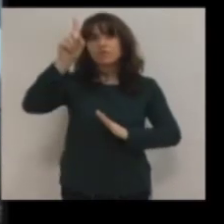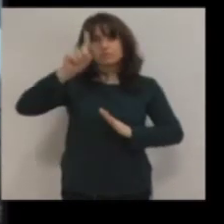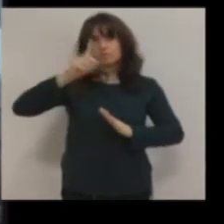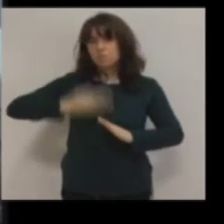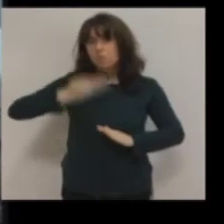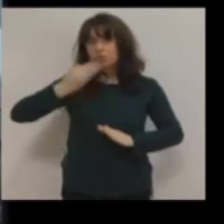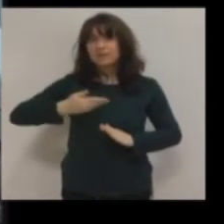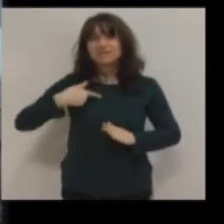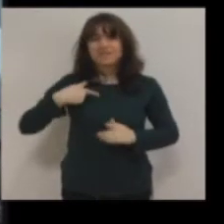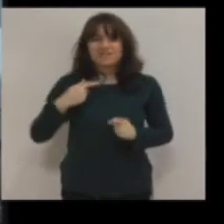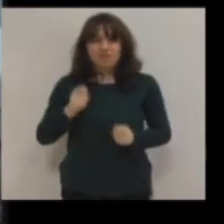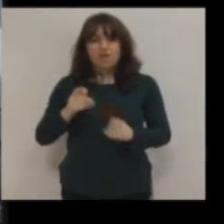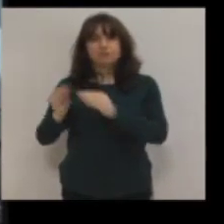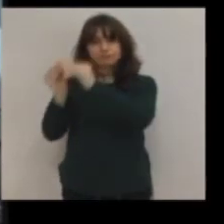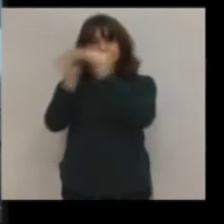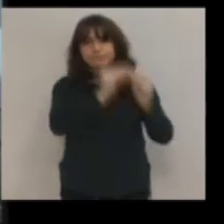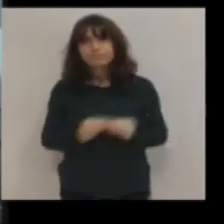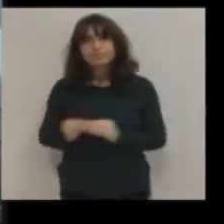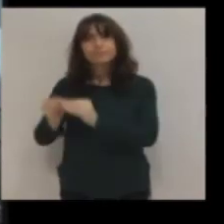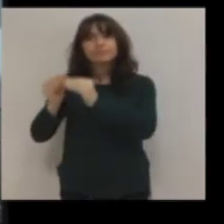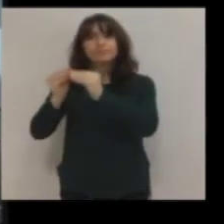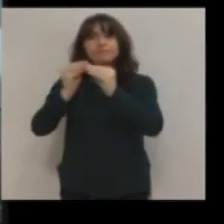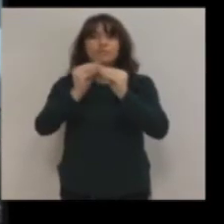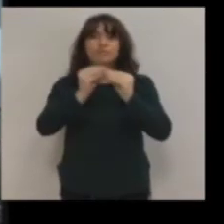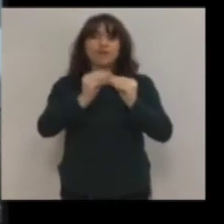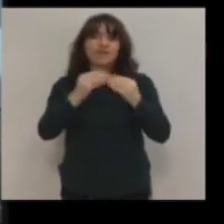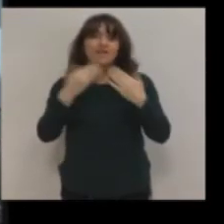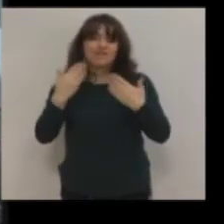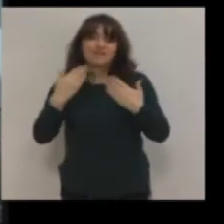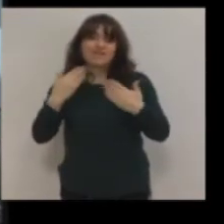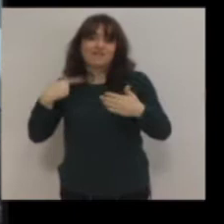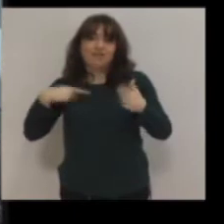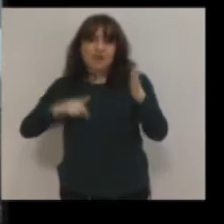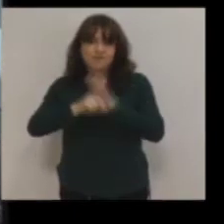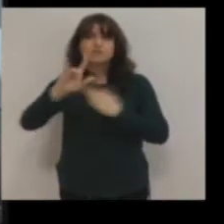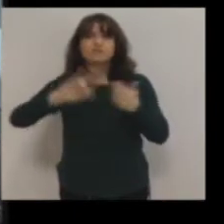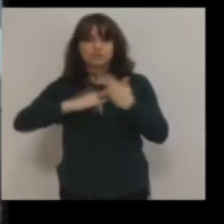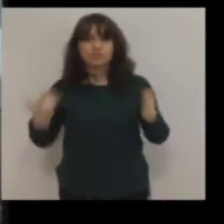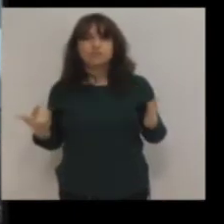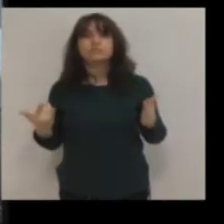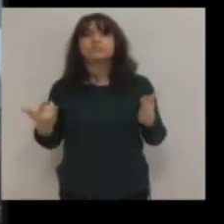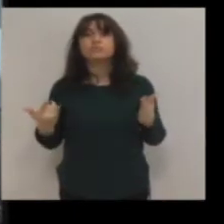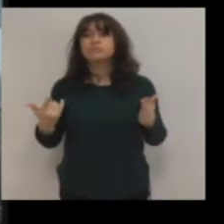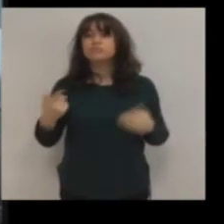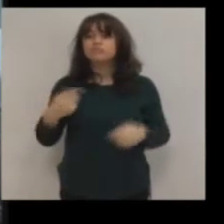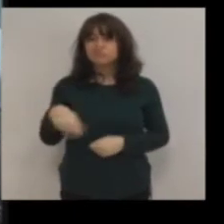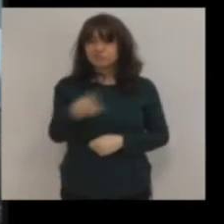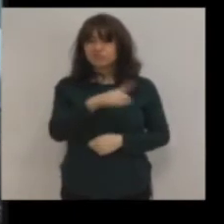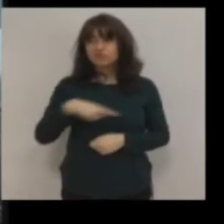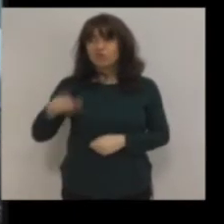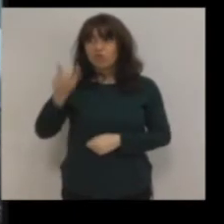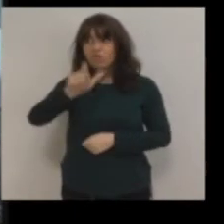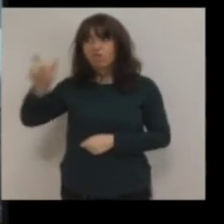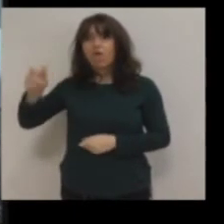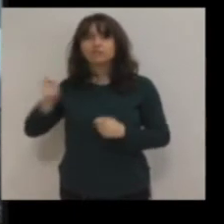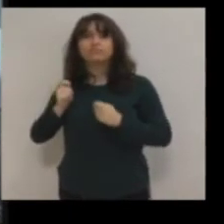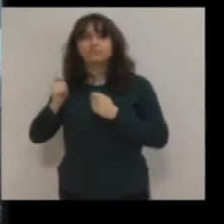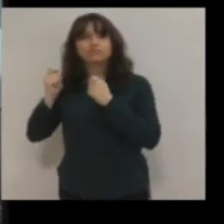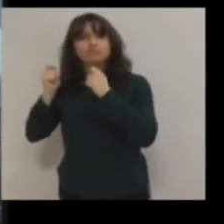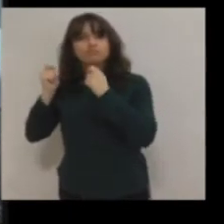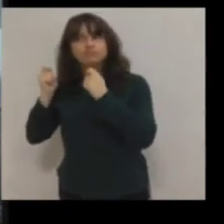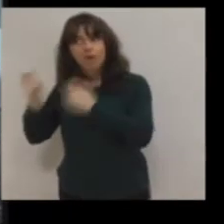una estandarización como consecuencia de esos avances tecnológicos. Todo eso va a beneficiar a los ciudadanos. Esto es una